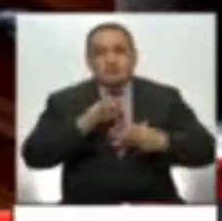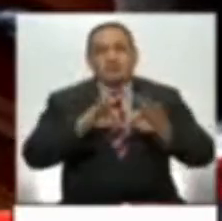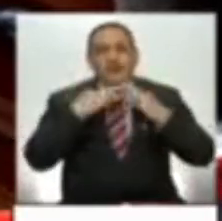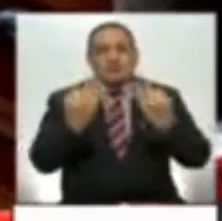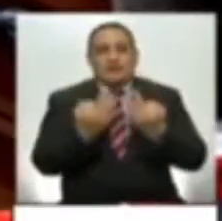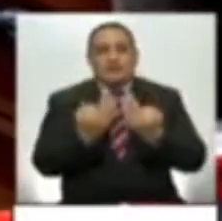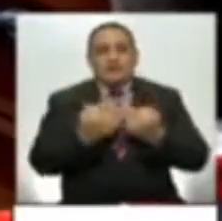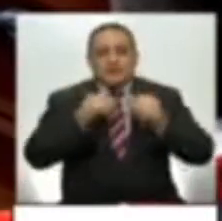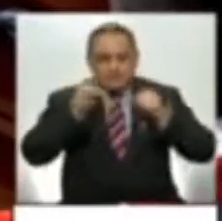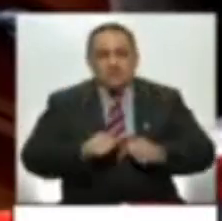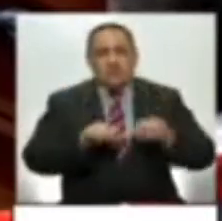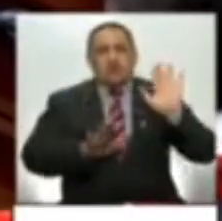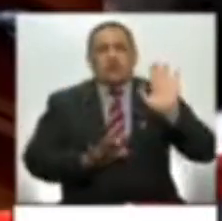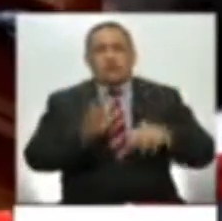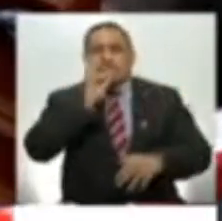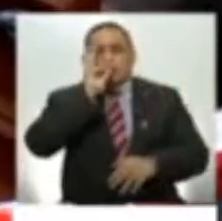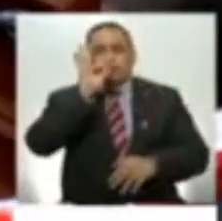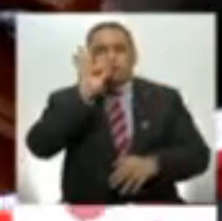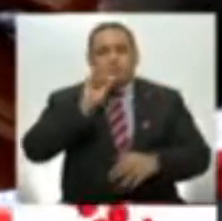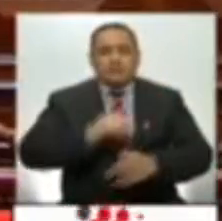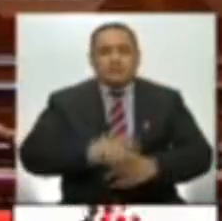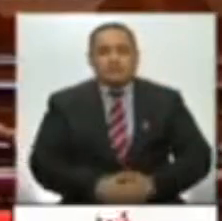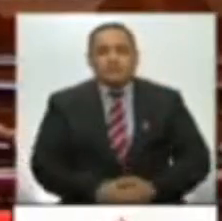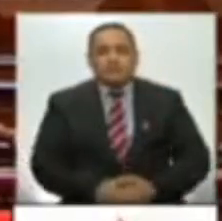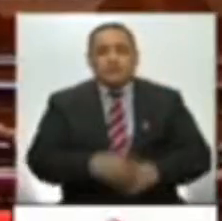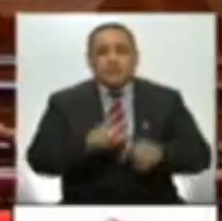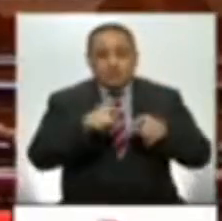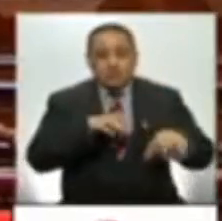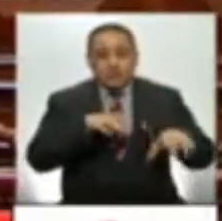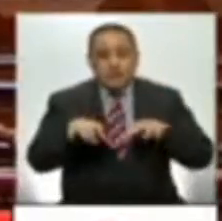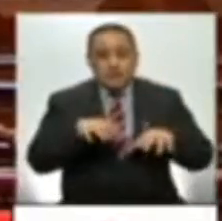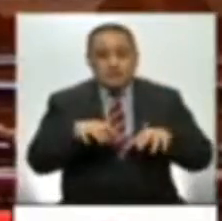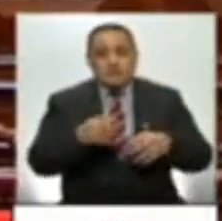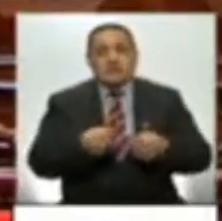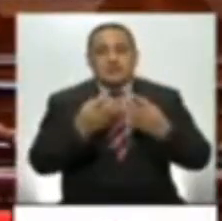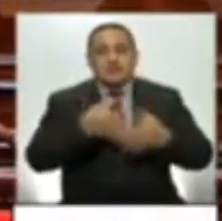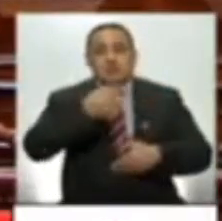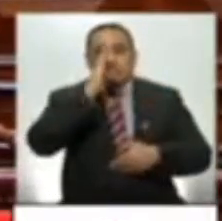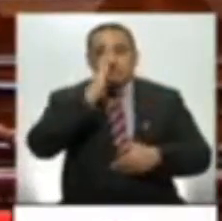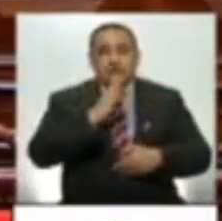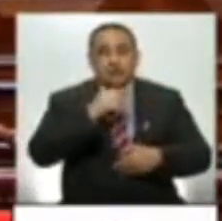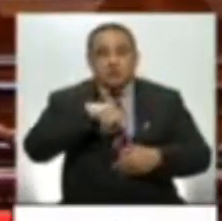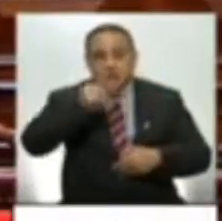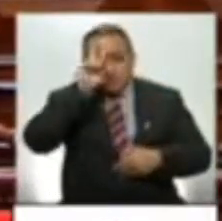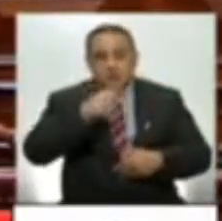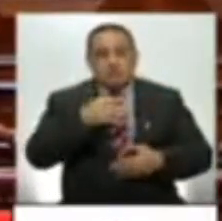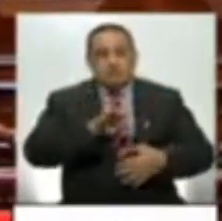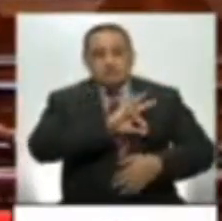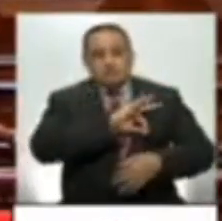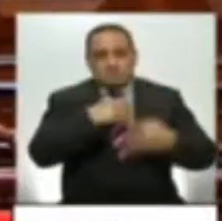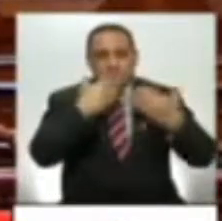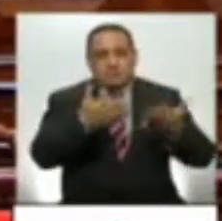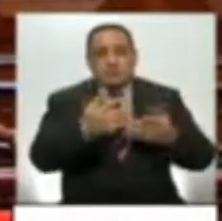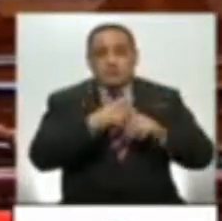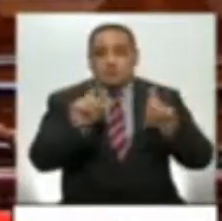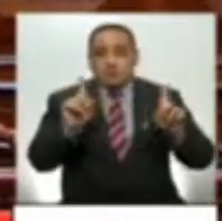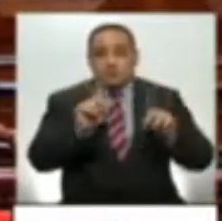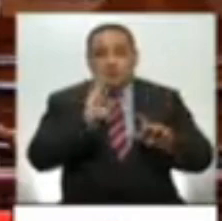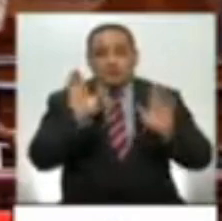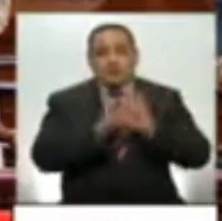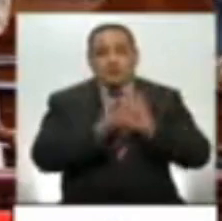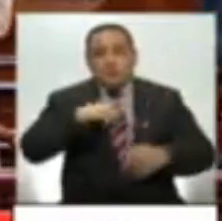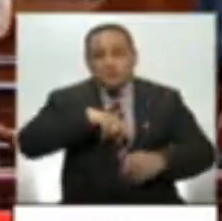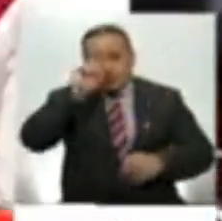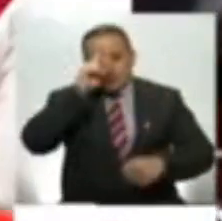familia. ¡Sí, juro! Si así lo hace, que Dios y la patria lo premien, si no, que él y la